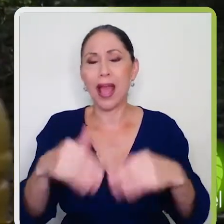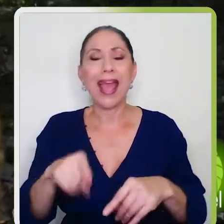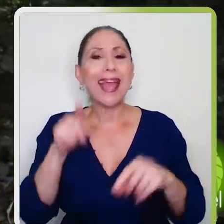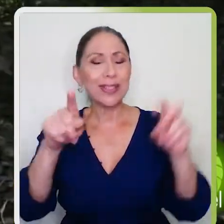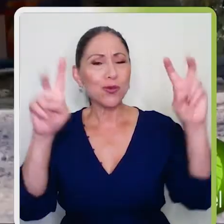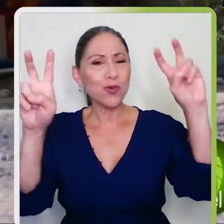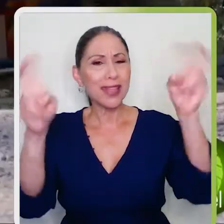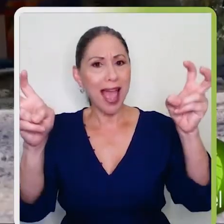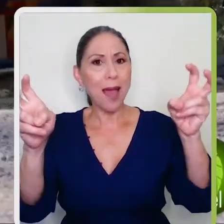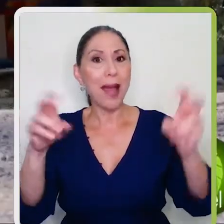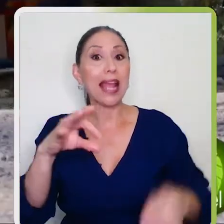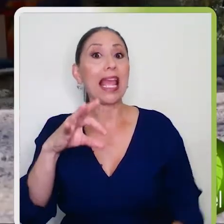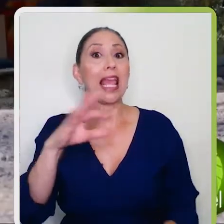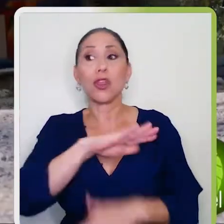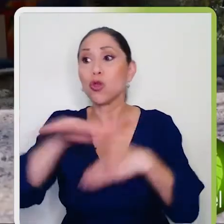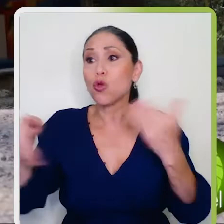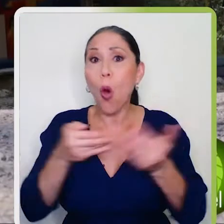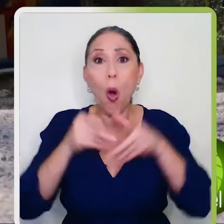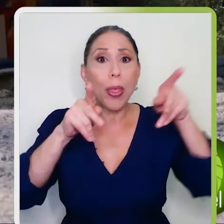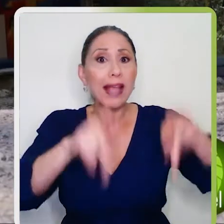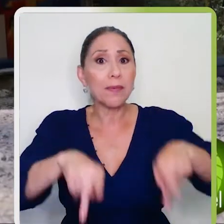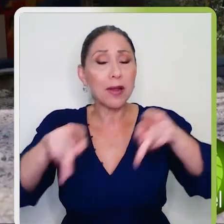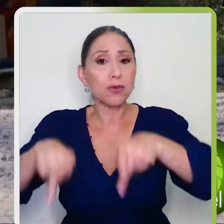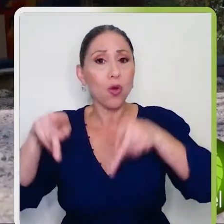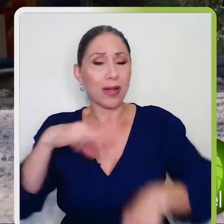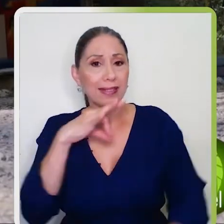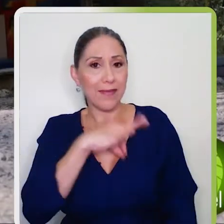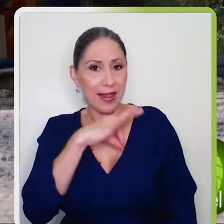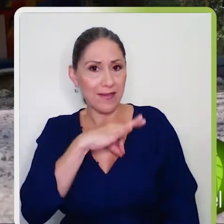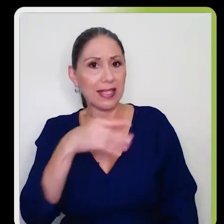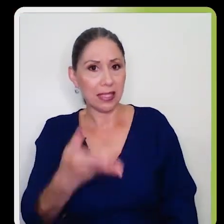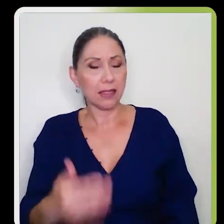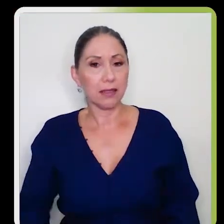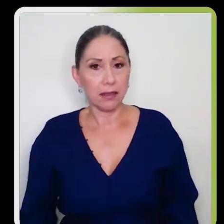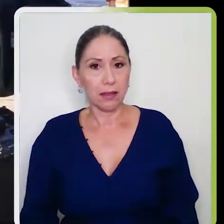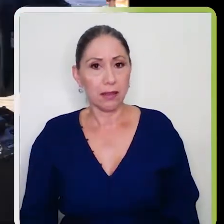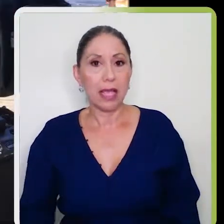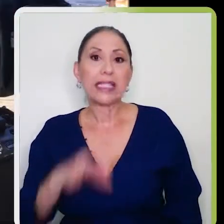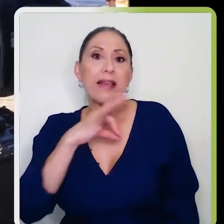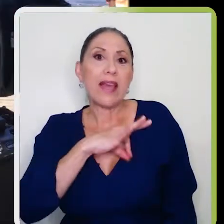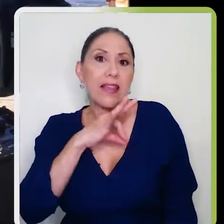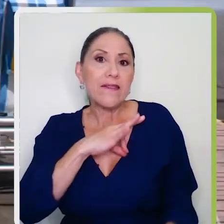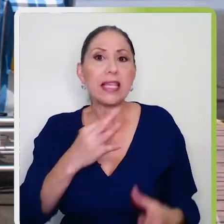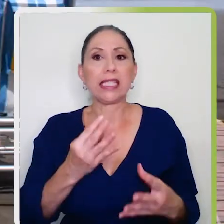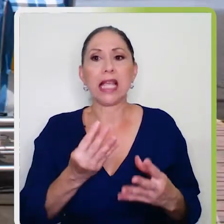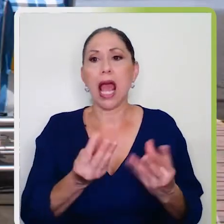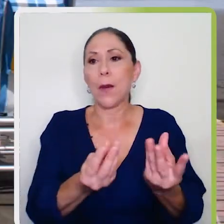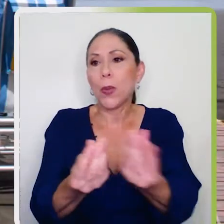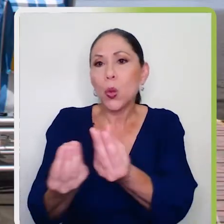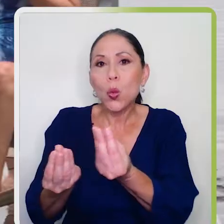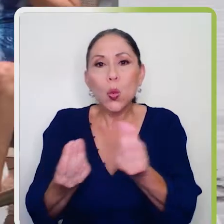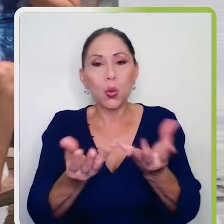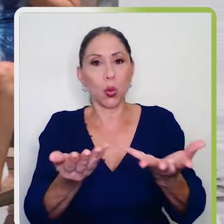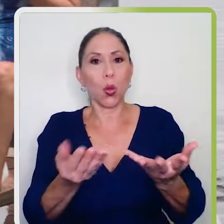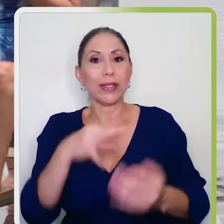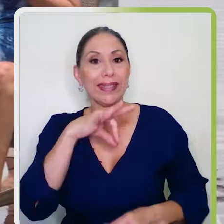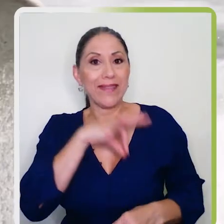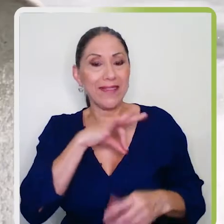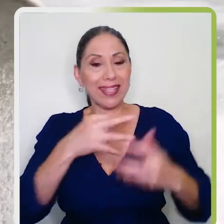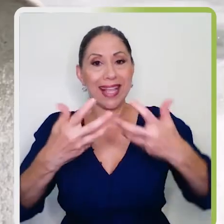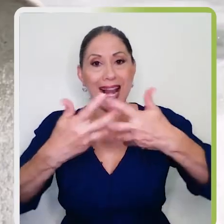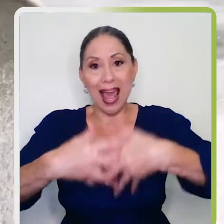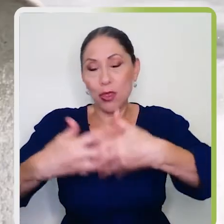que nos beneficiamos todos, ¿verdad? Se beneficia el producto, se beneficia la industria,